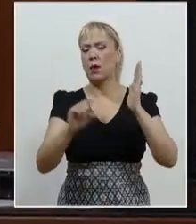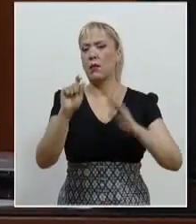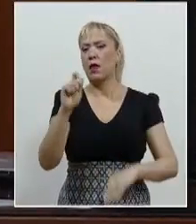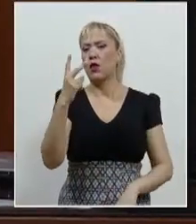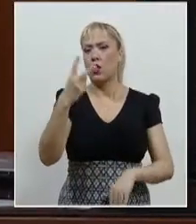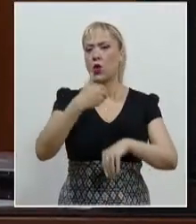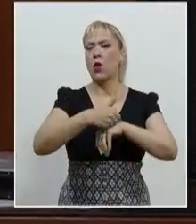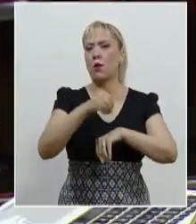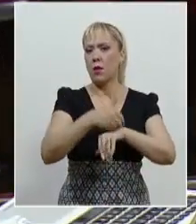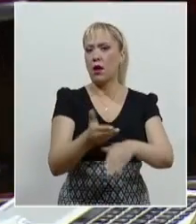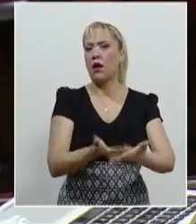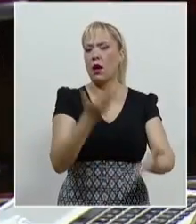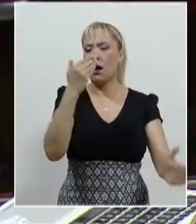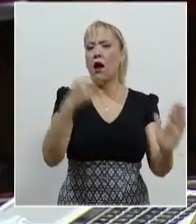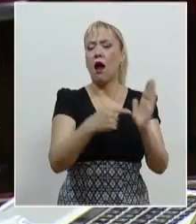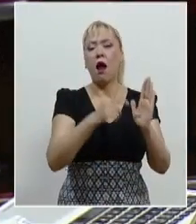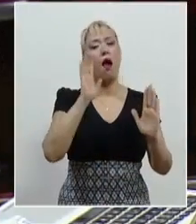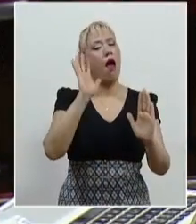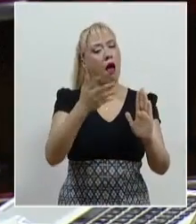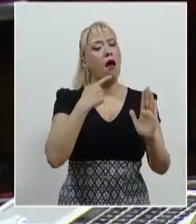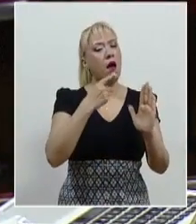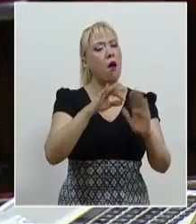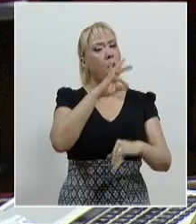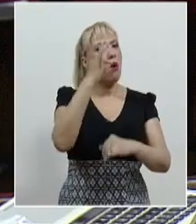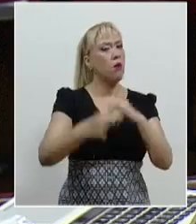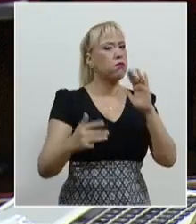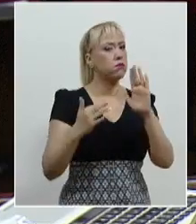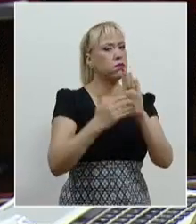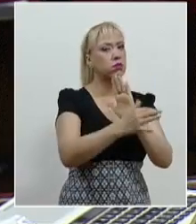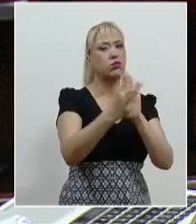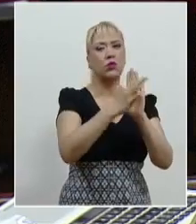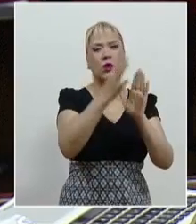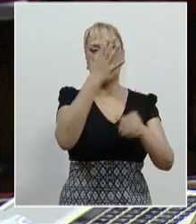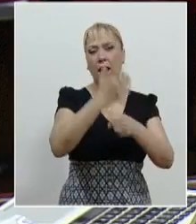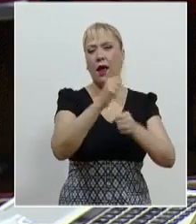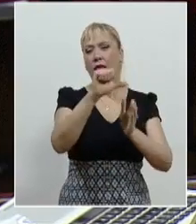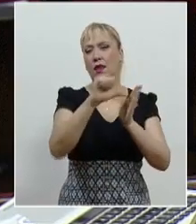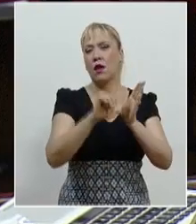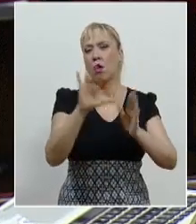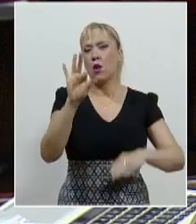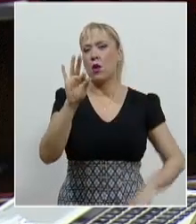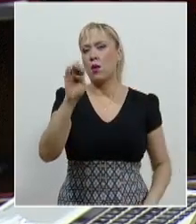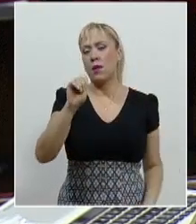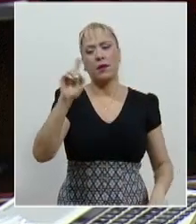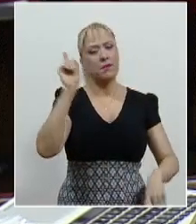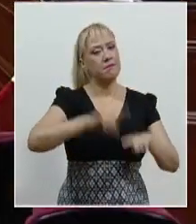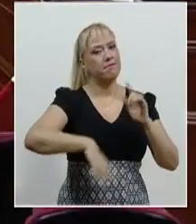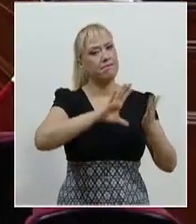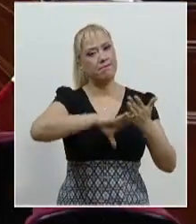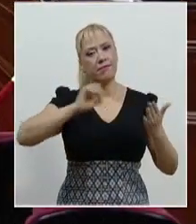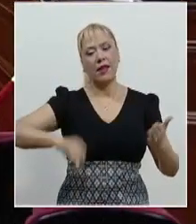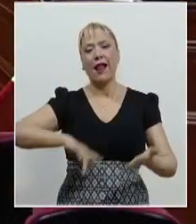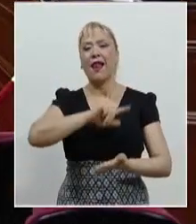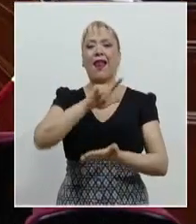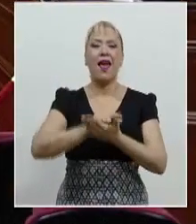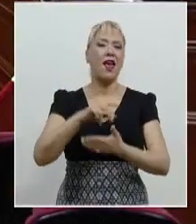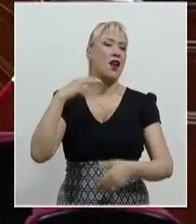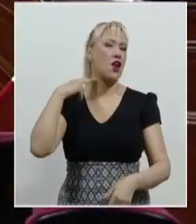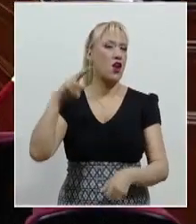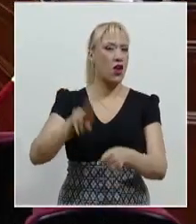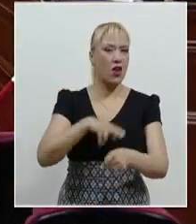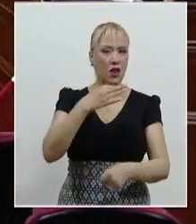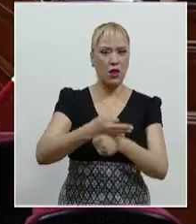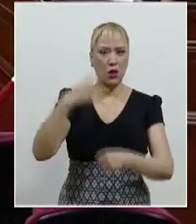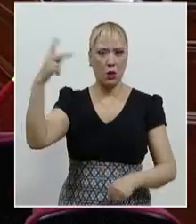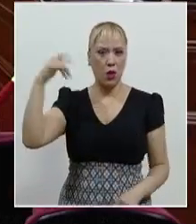99/2022, en la que invalidó el último párrafo de la fracción quinta del artículo 49 de la Ley del Notariado de Yucatán,